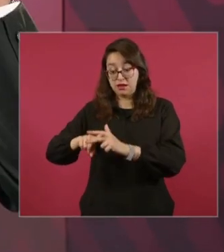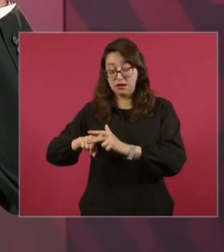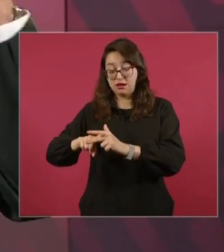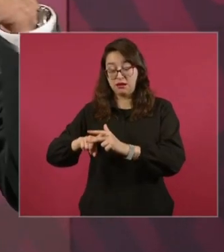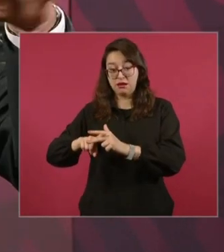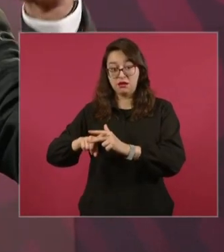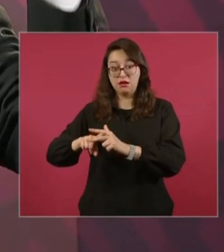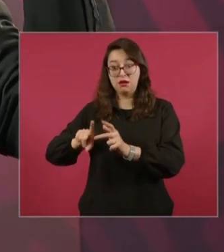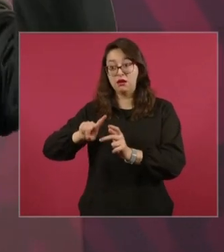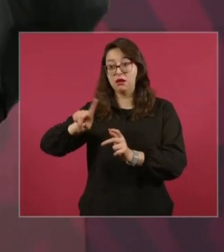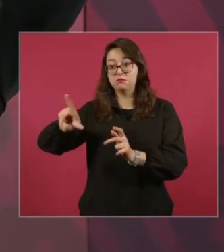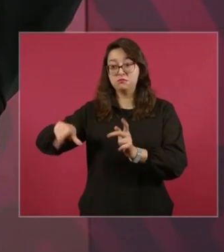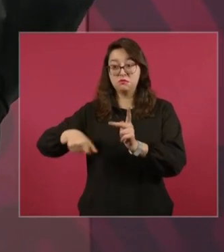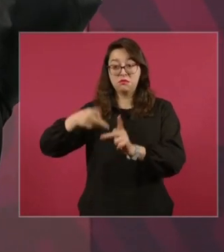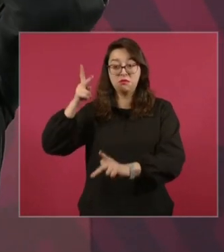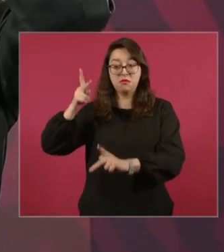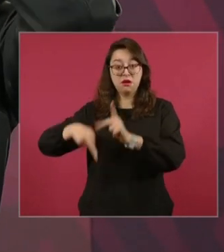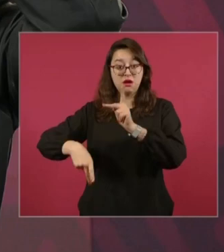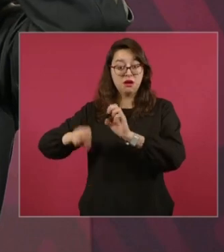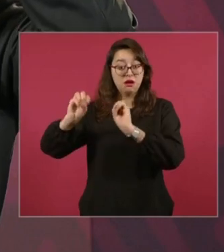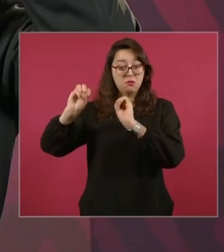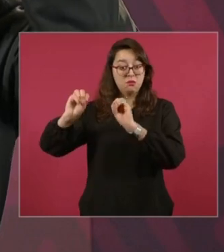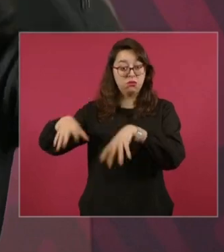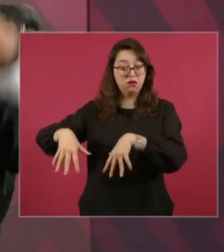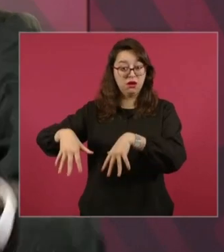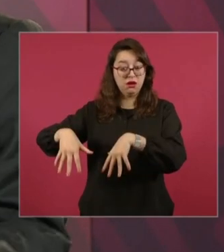la abandonaron, tuvo que ver con